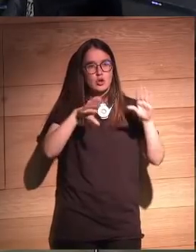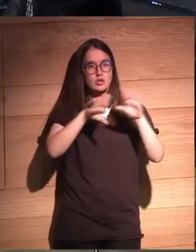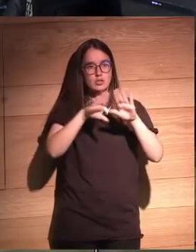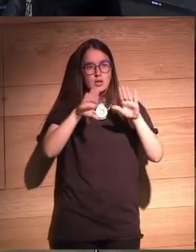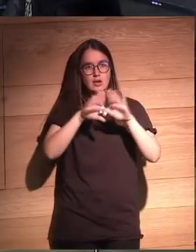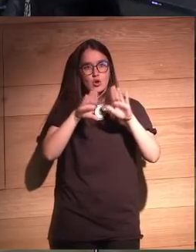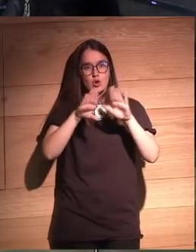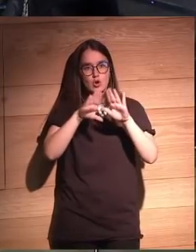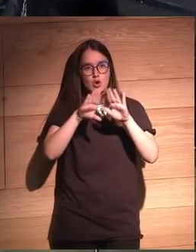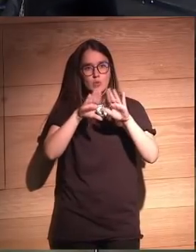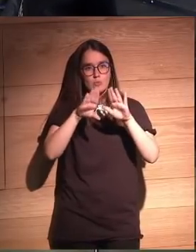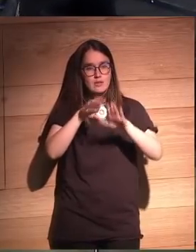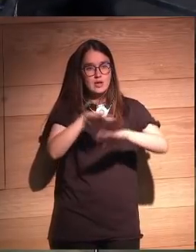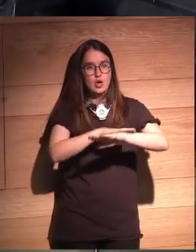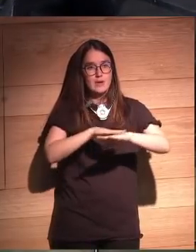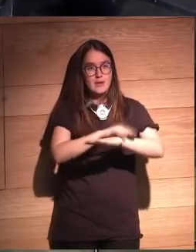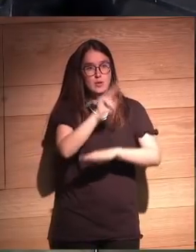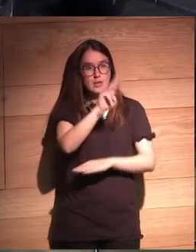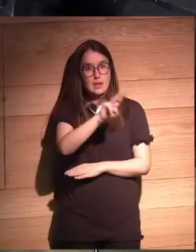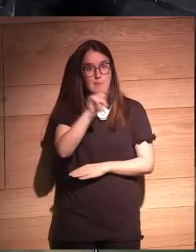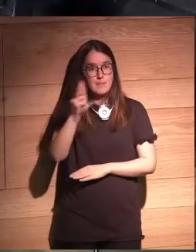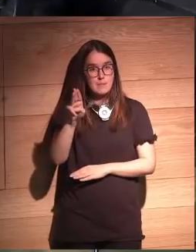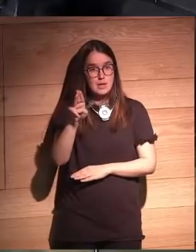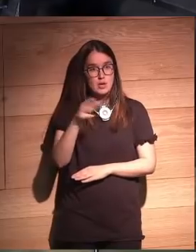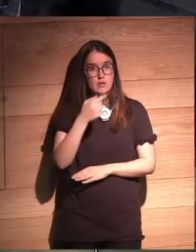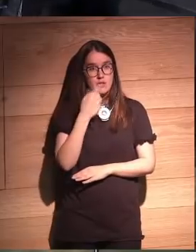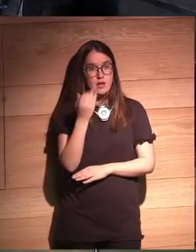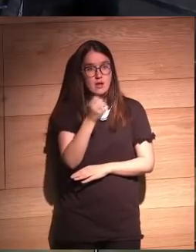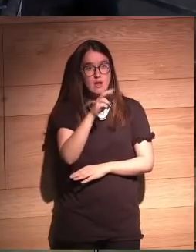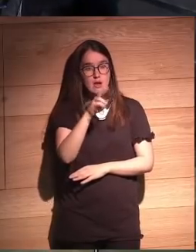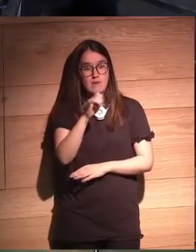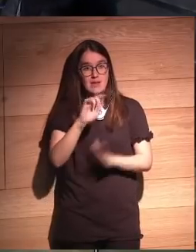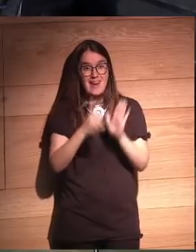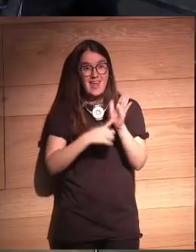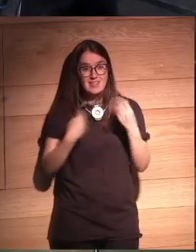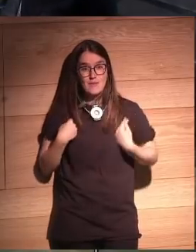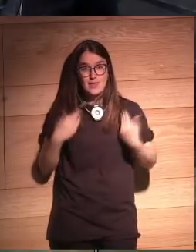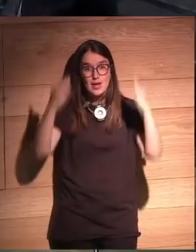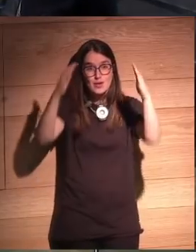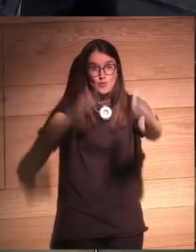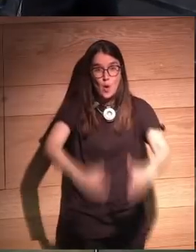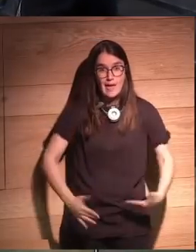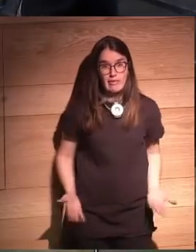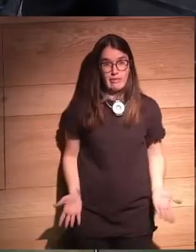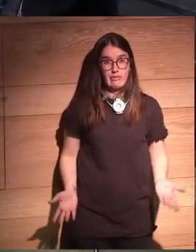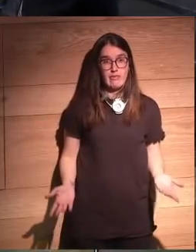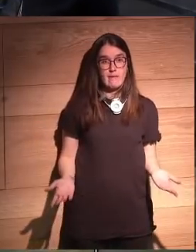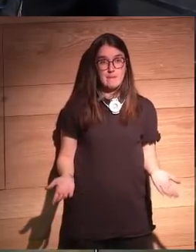comunidad gobernada por el PP durante, no, que lo decía Javi, no tenemos ley de vivienda.